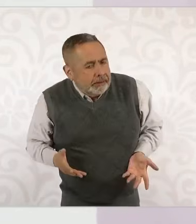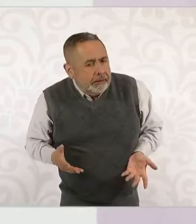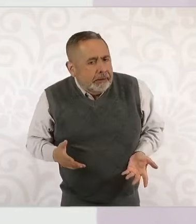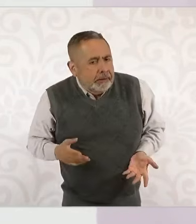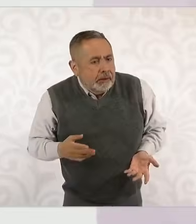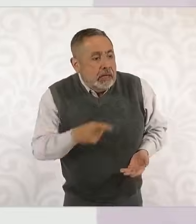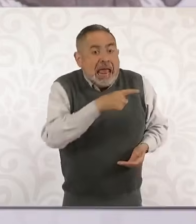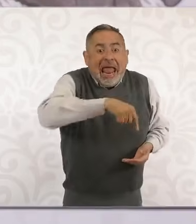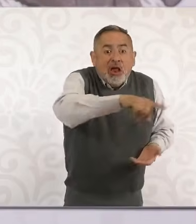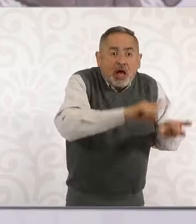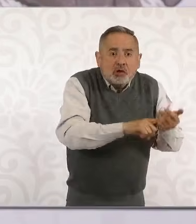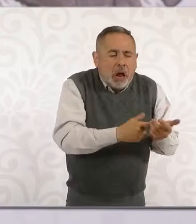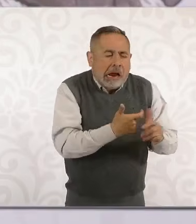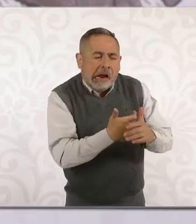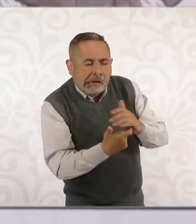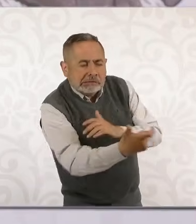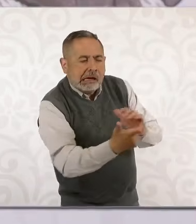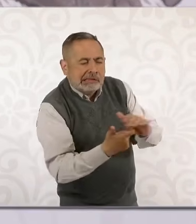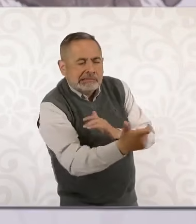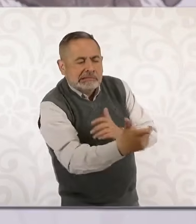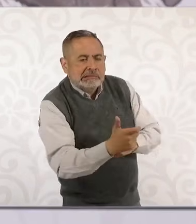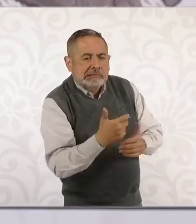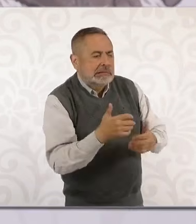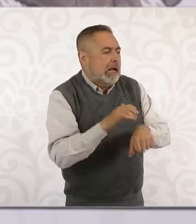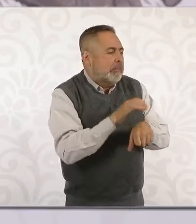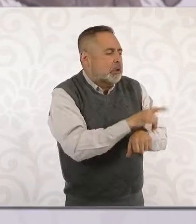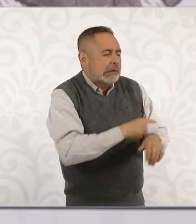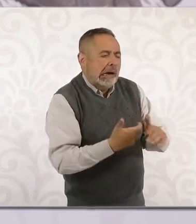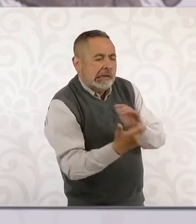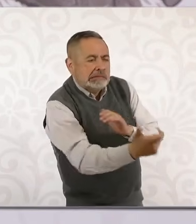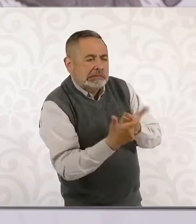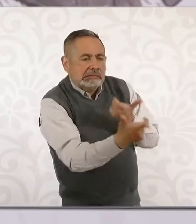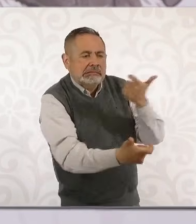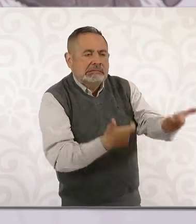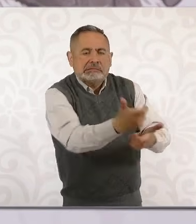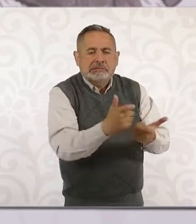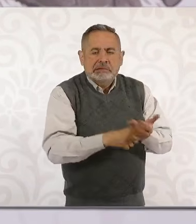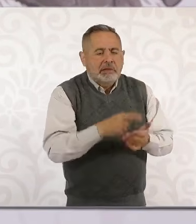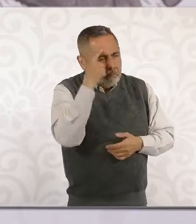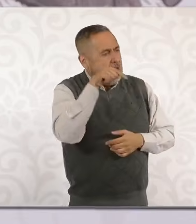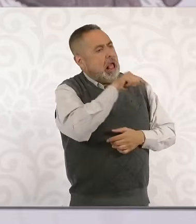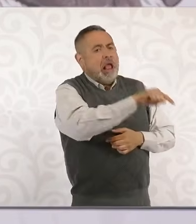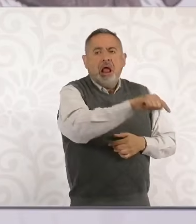ellos financiaron, o sus amigos financiaron,